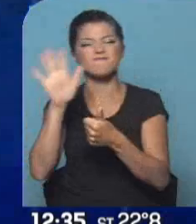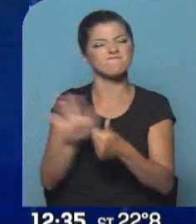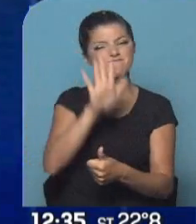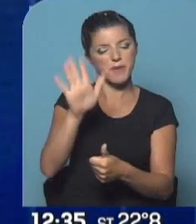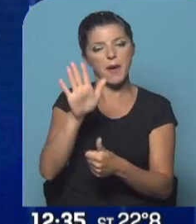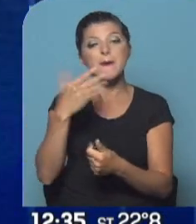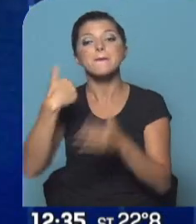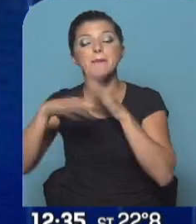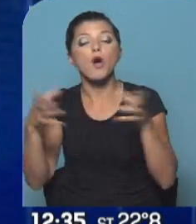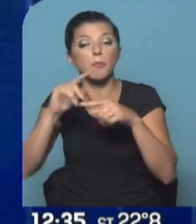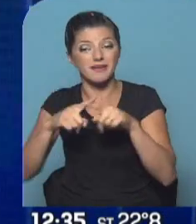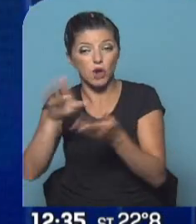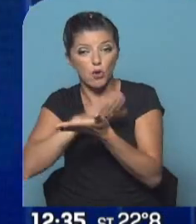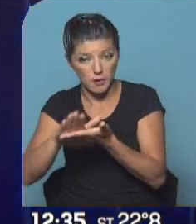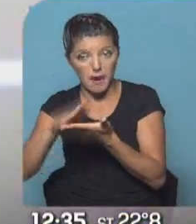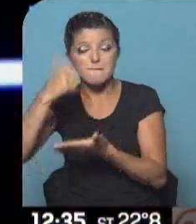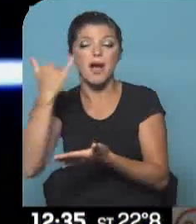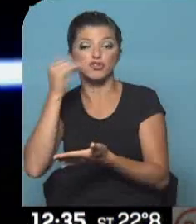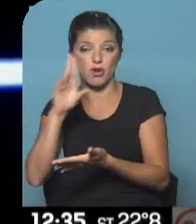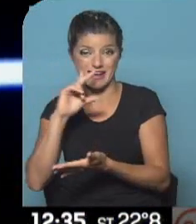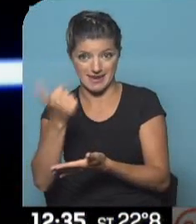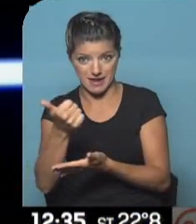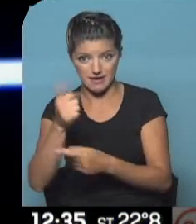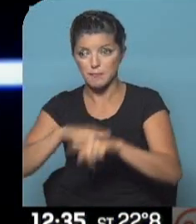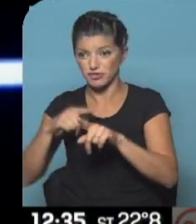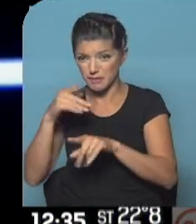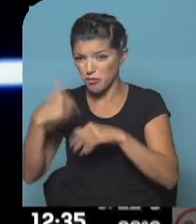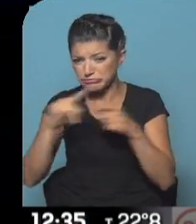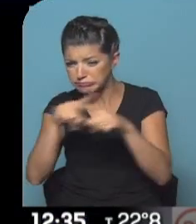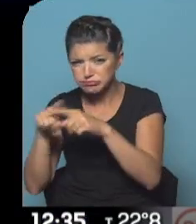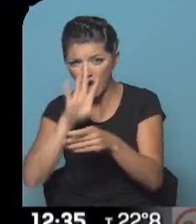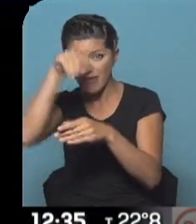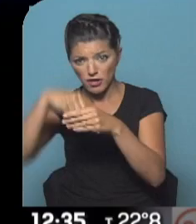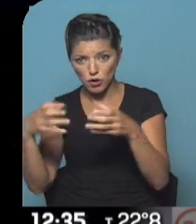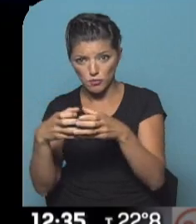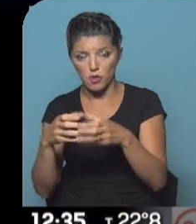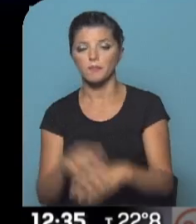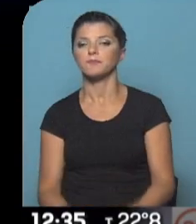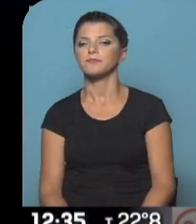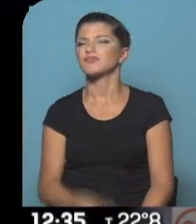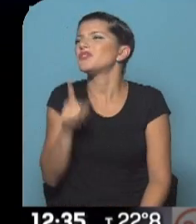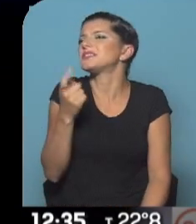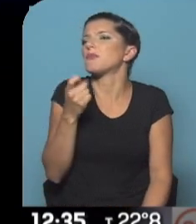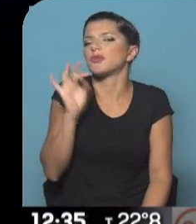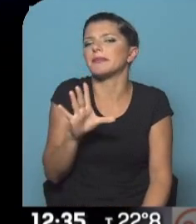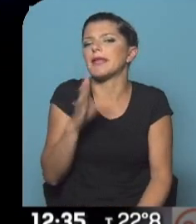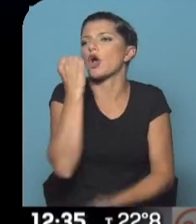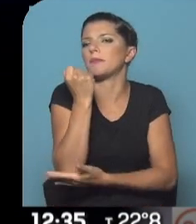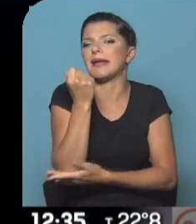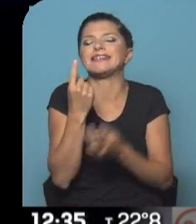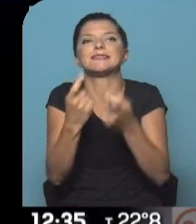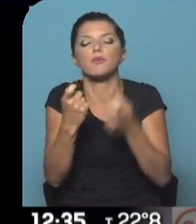que llega al comicio debilitada por internas. No basta con la economía social de mercado, se requiere un Estado